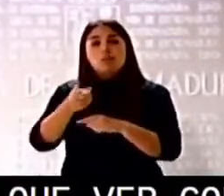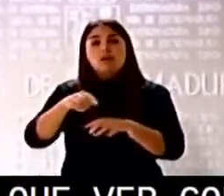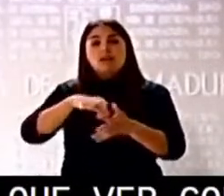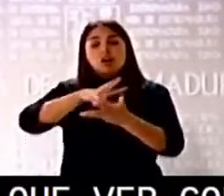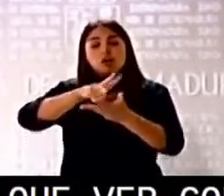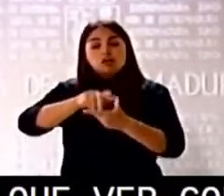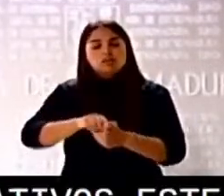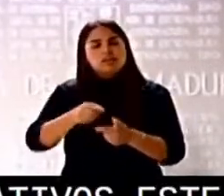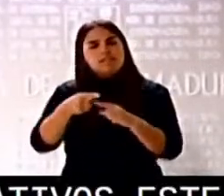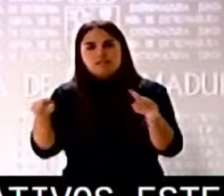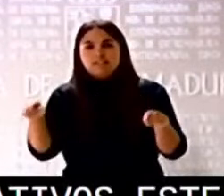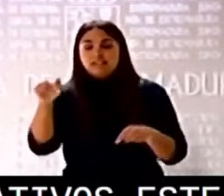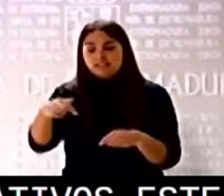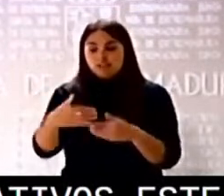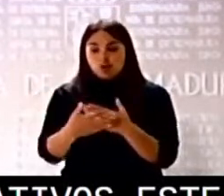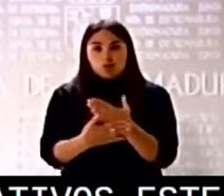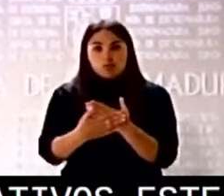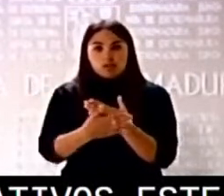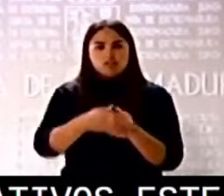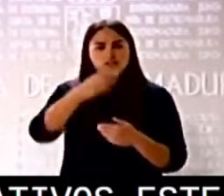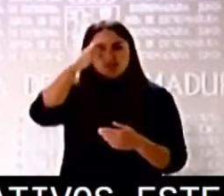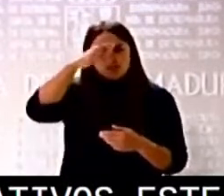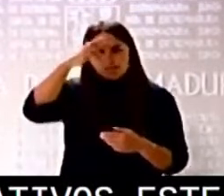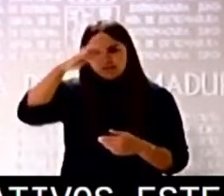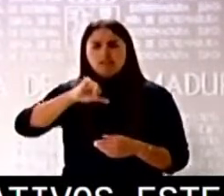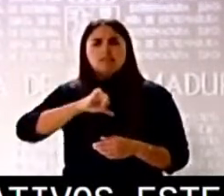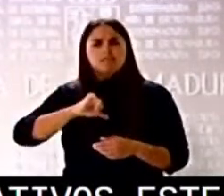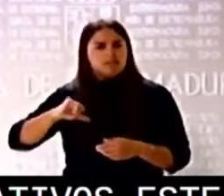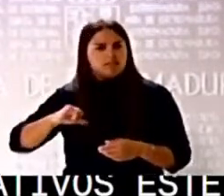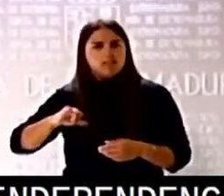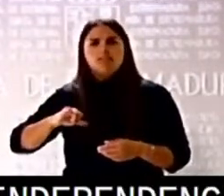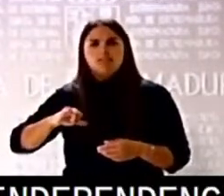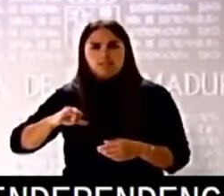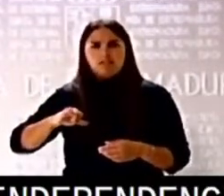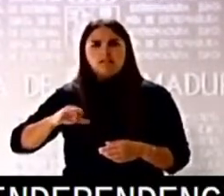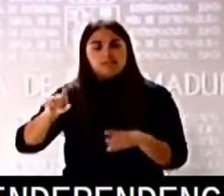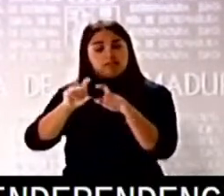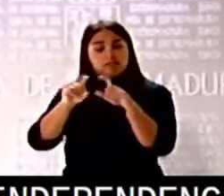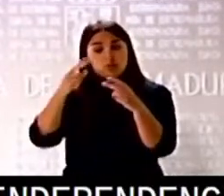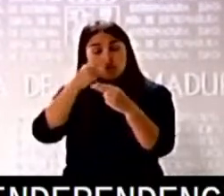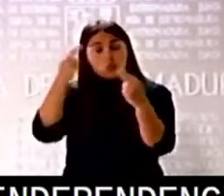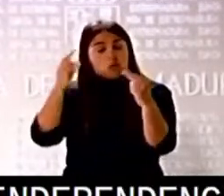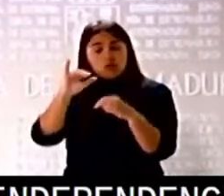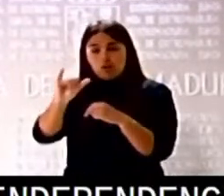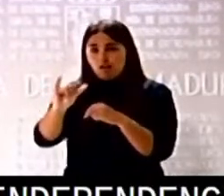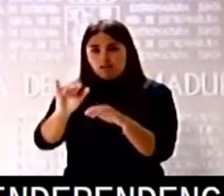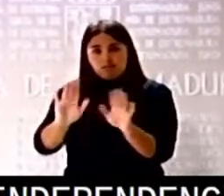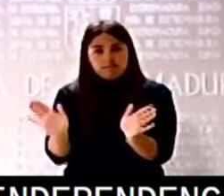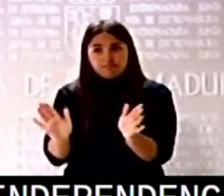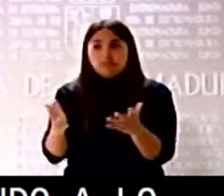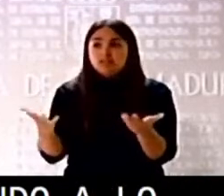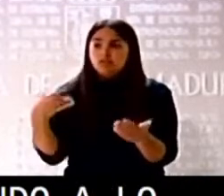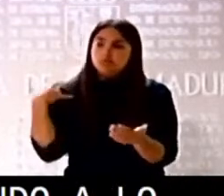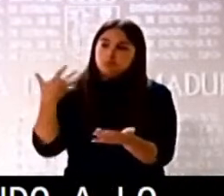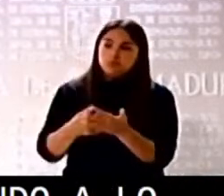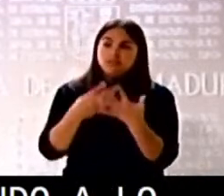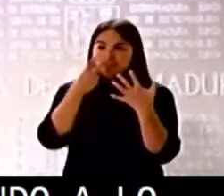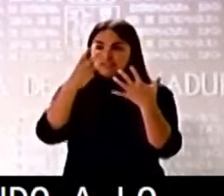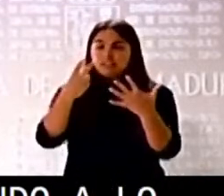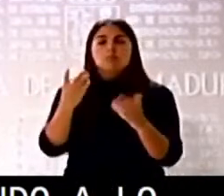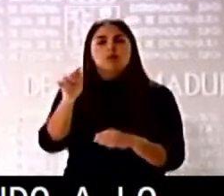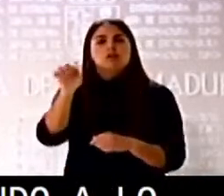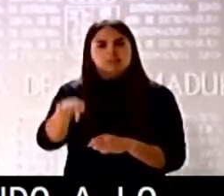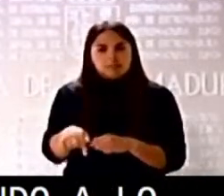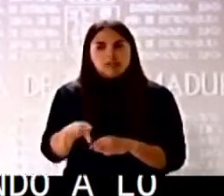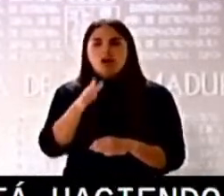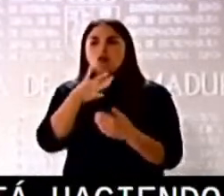informativos. Este es un Gobierno que viene respetando la independencia de su ente público, como venimos demostrando a lo largo de estos 7 años, pero este también está